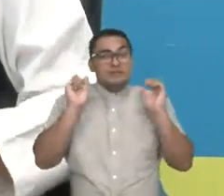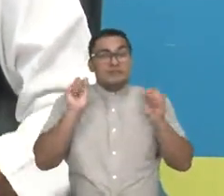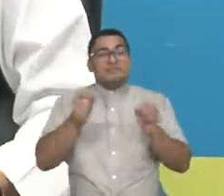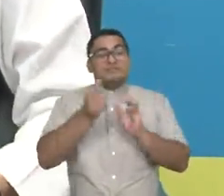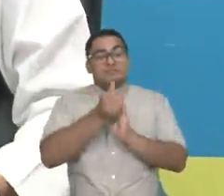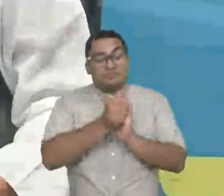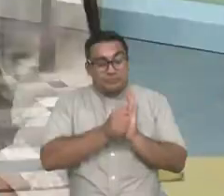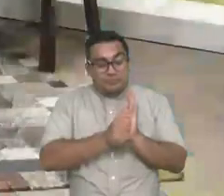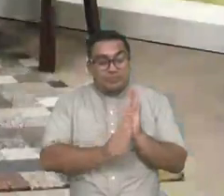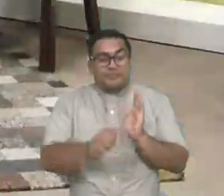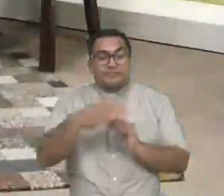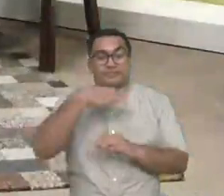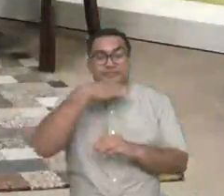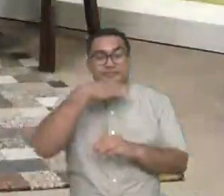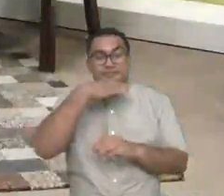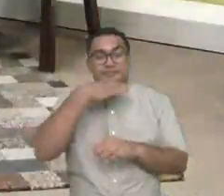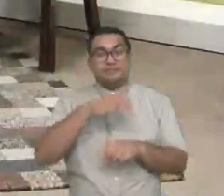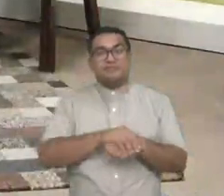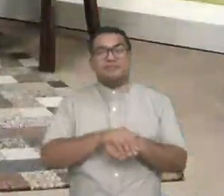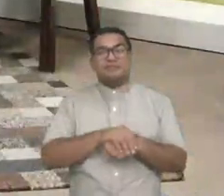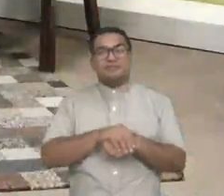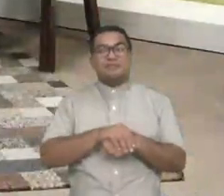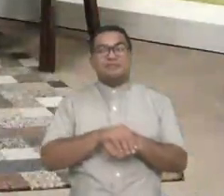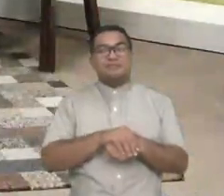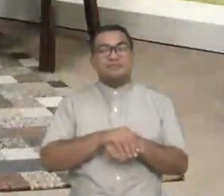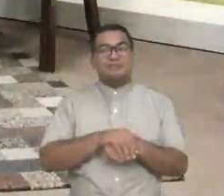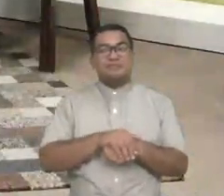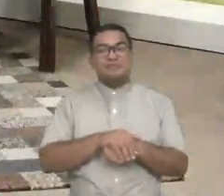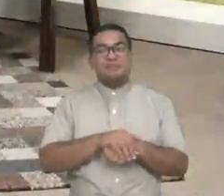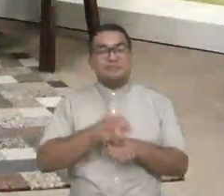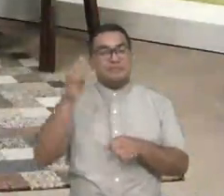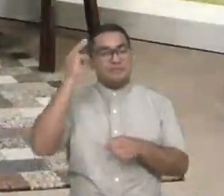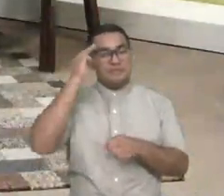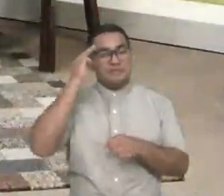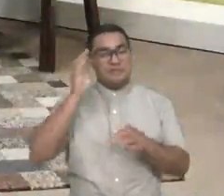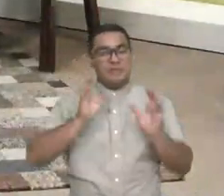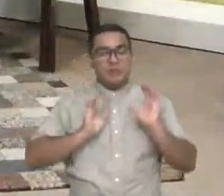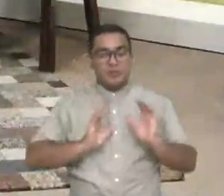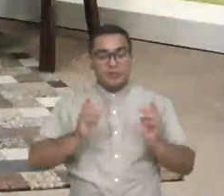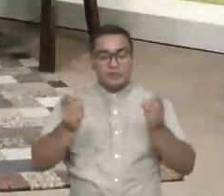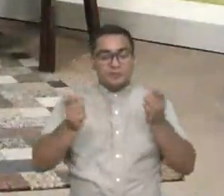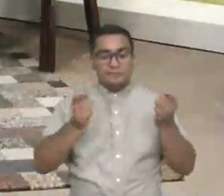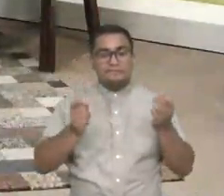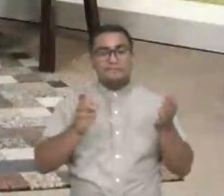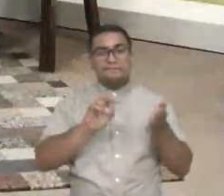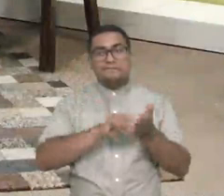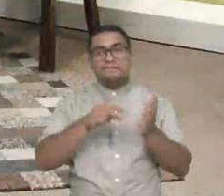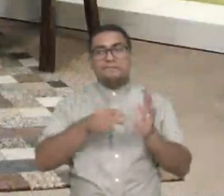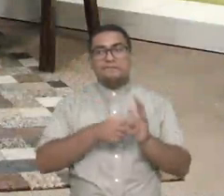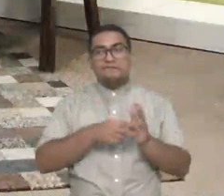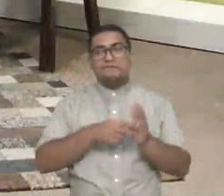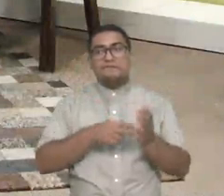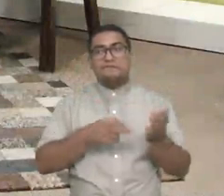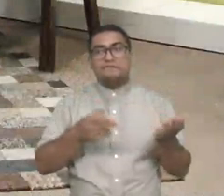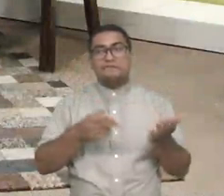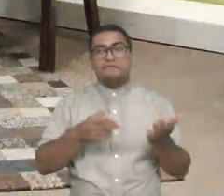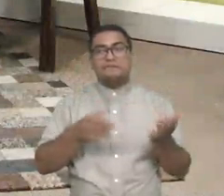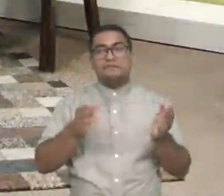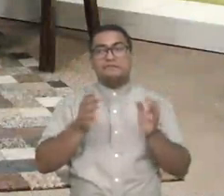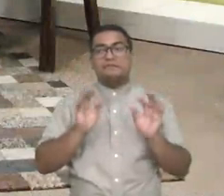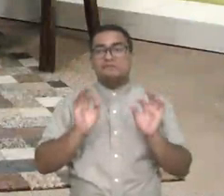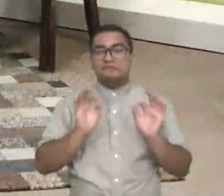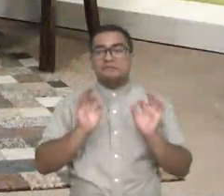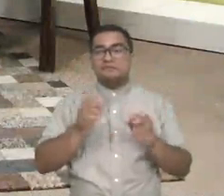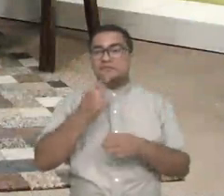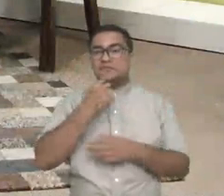sí. Es que la mente no estamos todo. Conectados todos, sí. Y somos un sistema. Entonces, es el centro de mando. Así es, por eso les